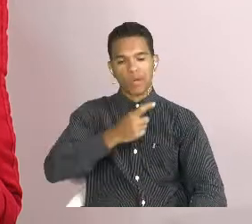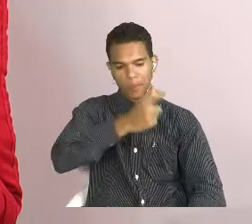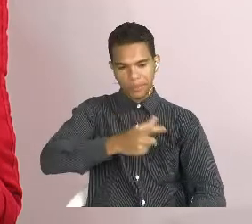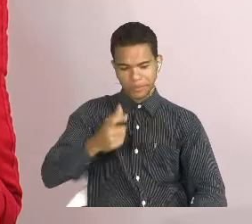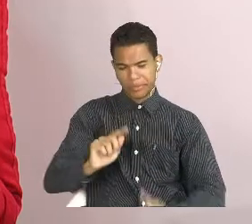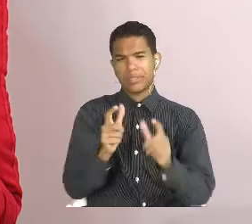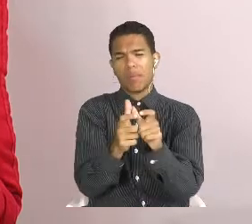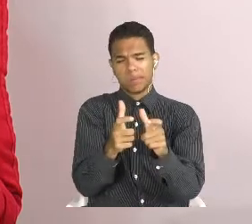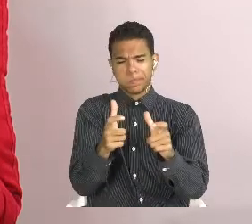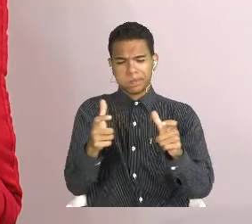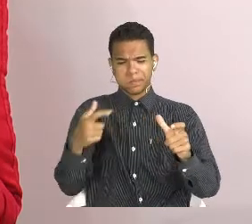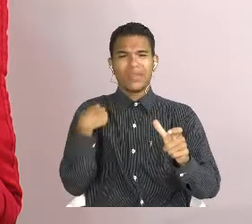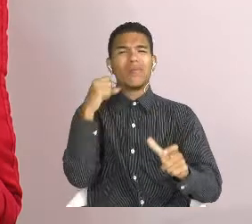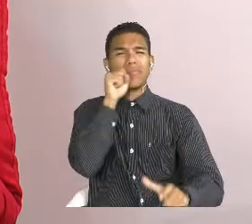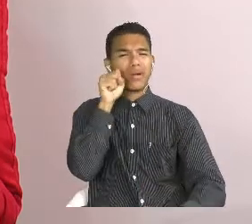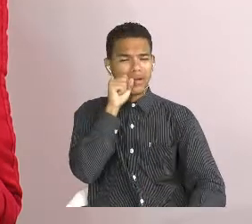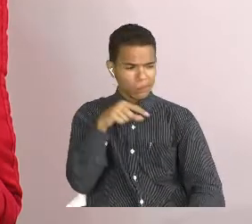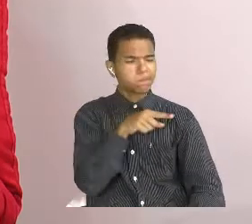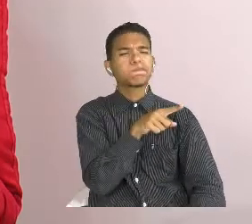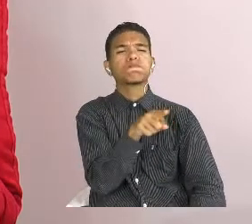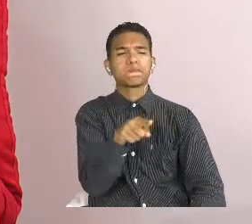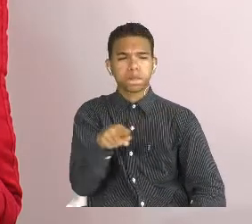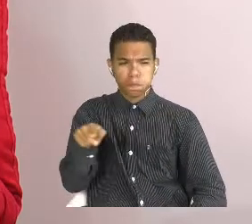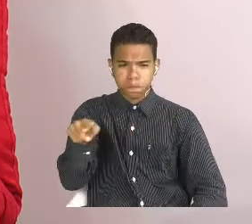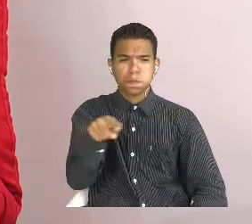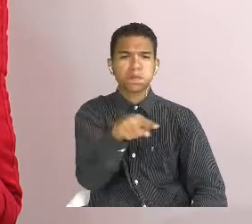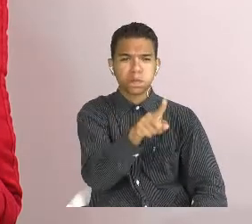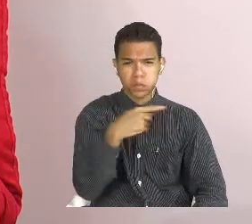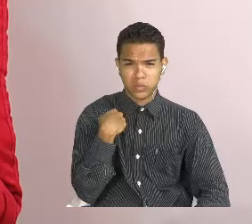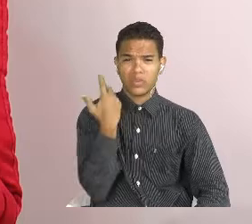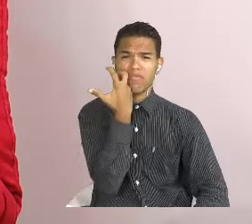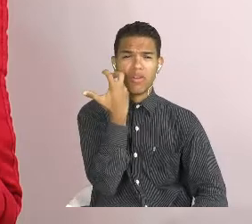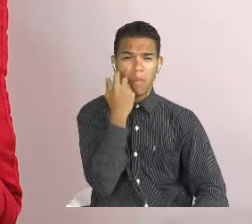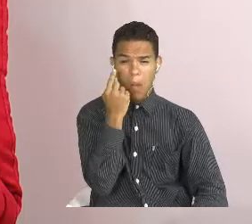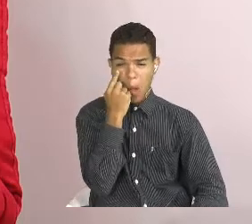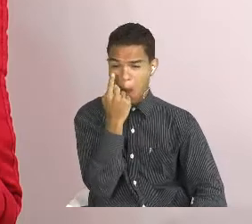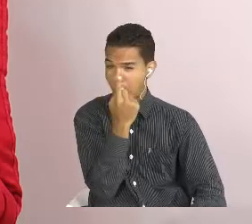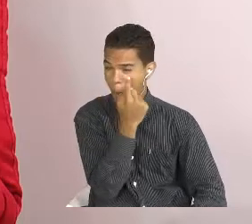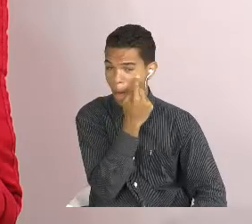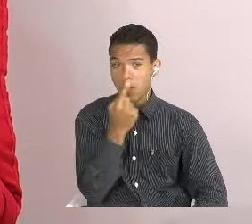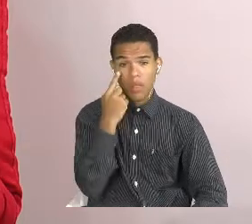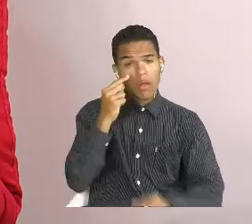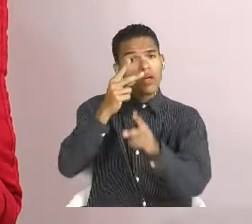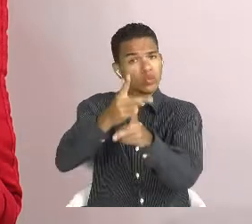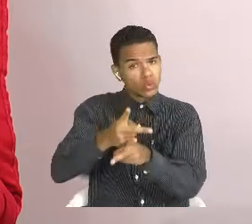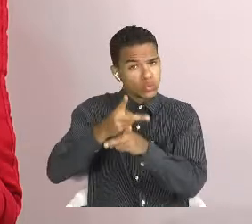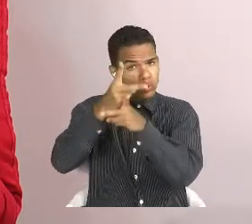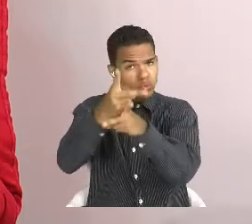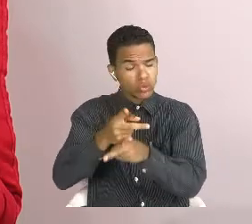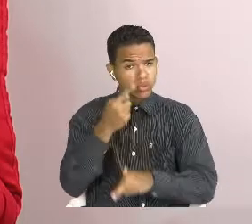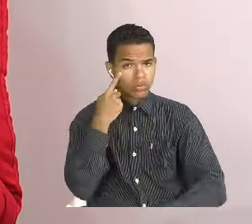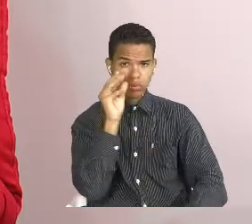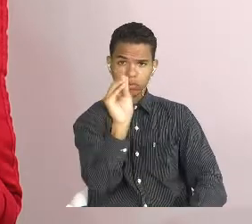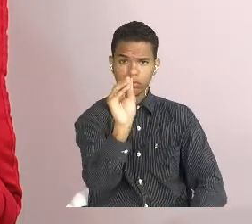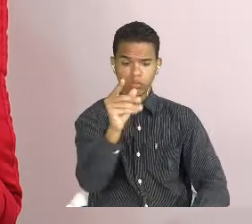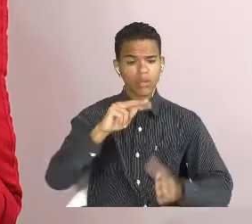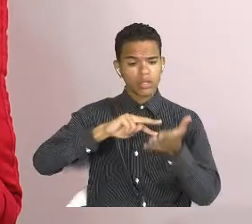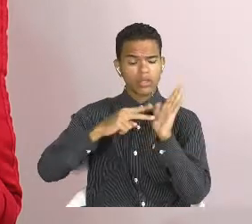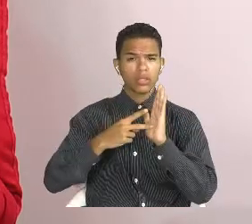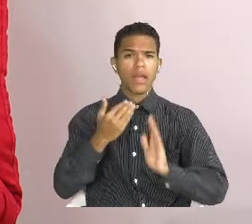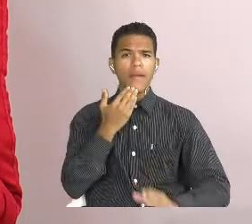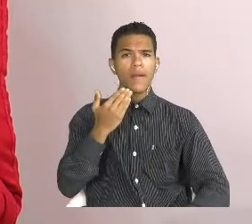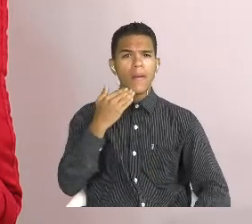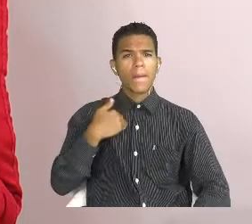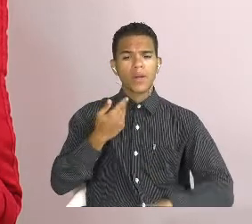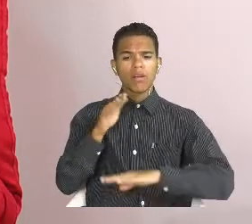de ese orden. Es una condición que hay que tener mucha precaución porque es una de las primeras causas